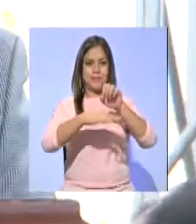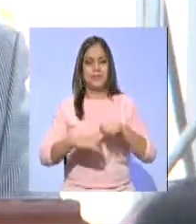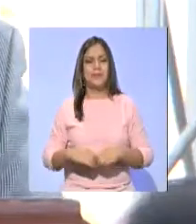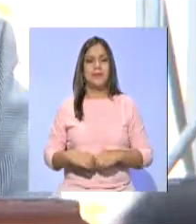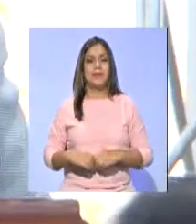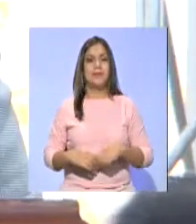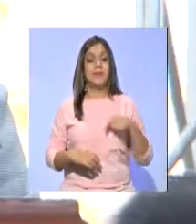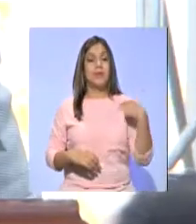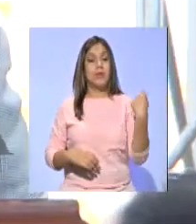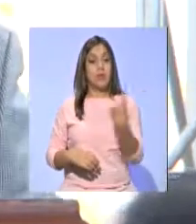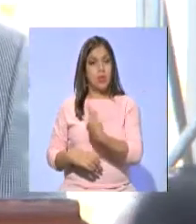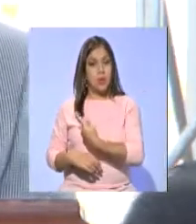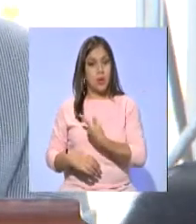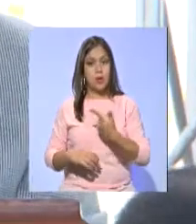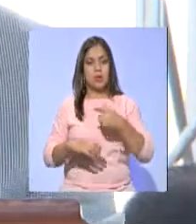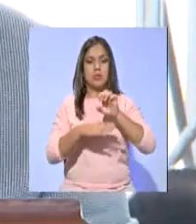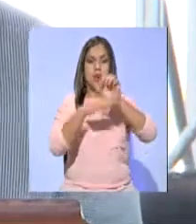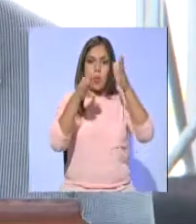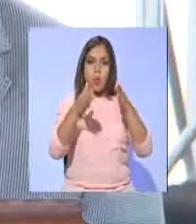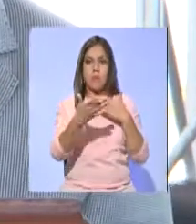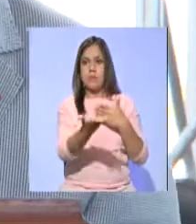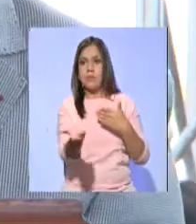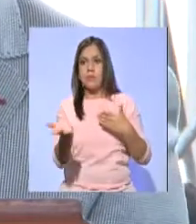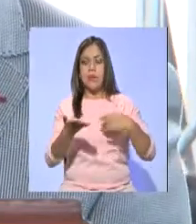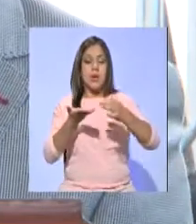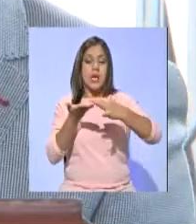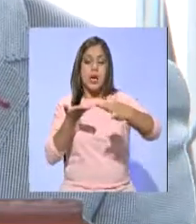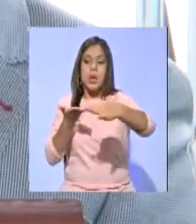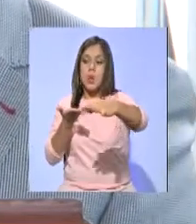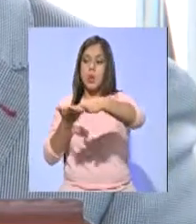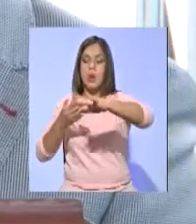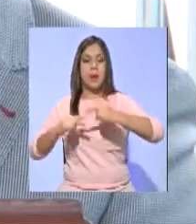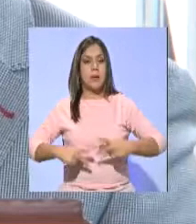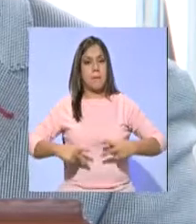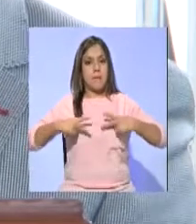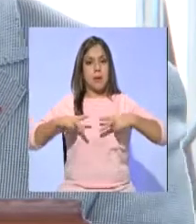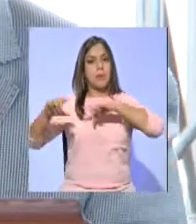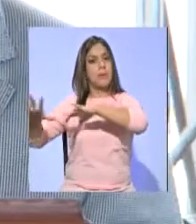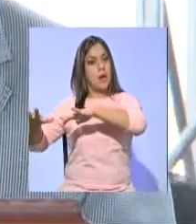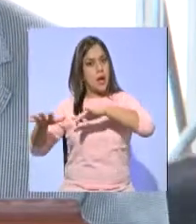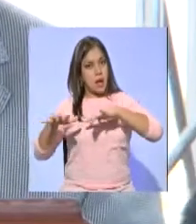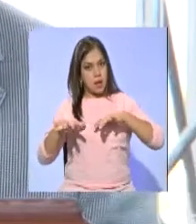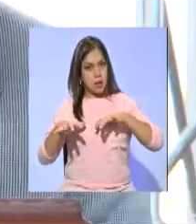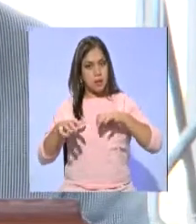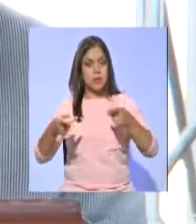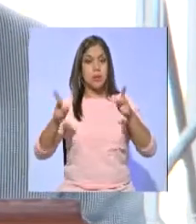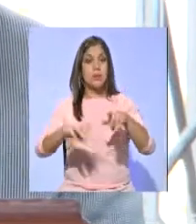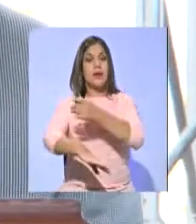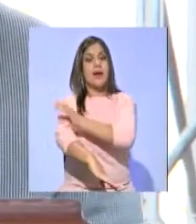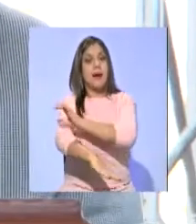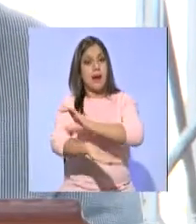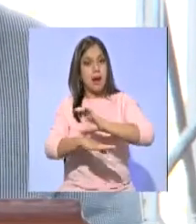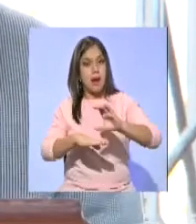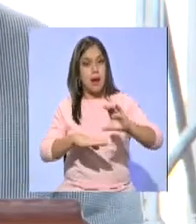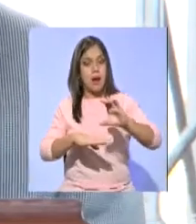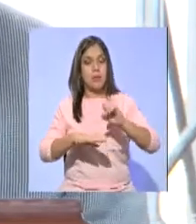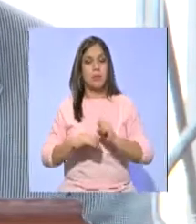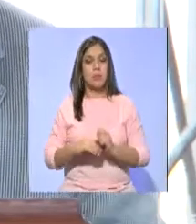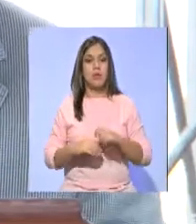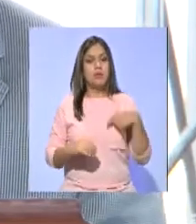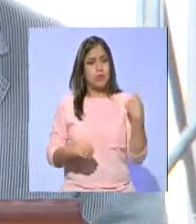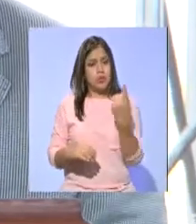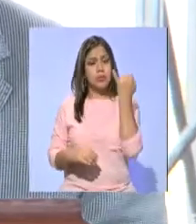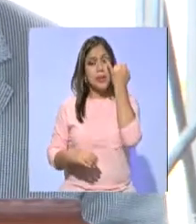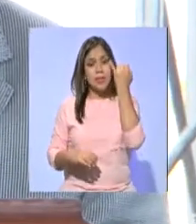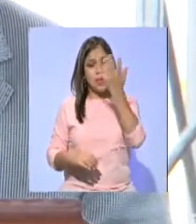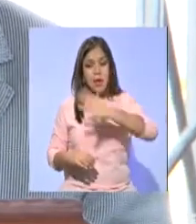Nuestros compatriotas del sector rural, nuestros agricultores, nuestros campesinos, nuestros